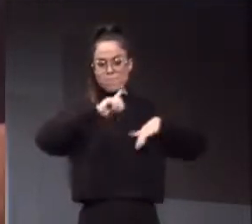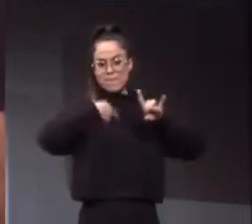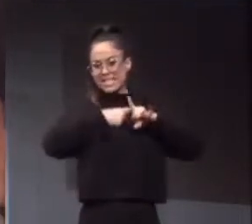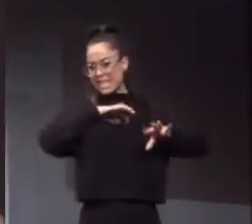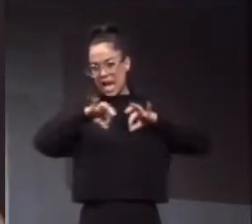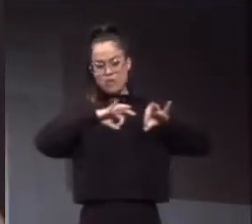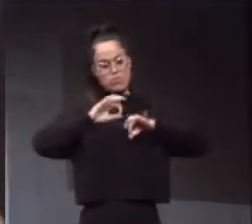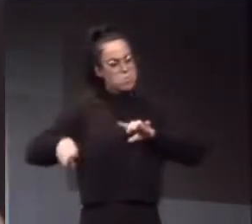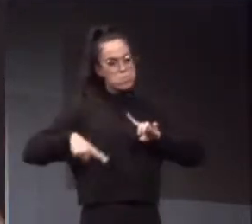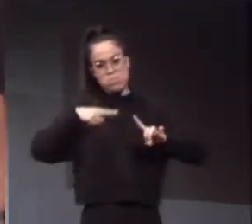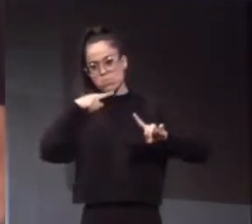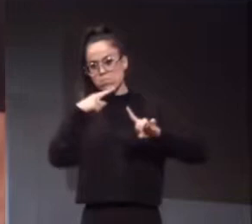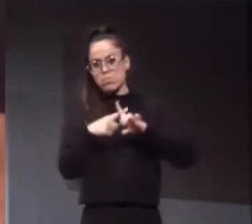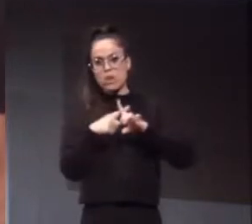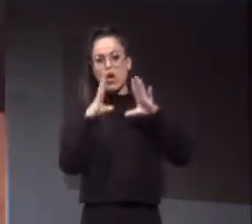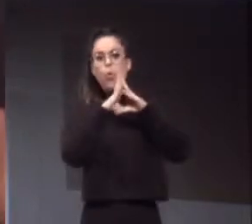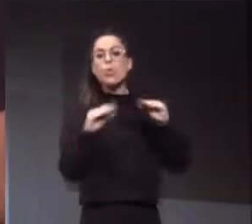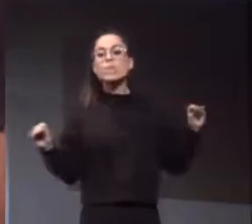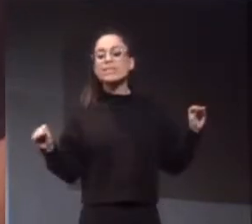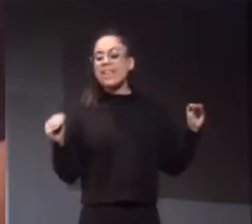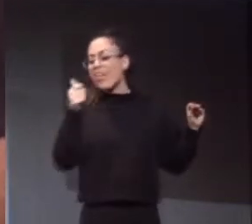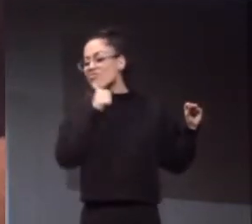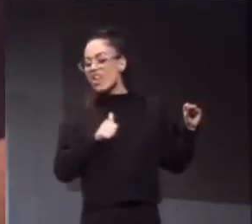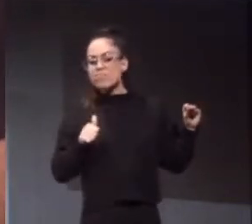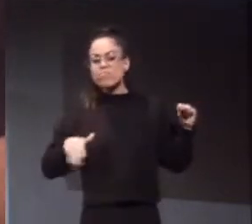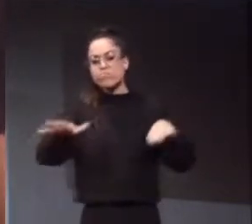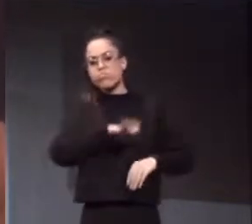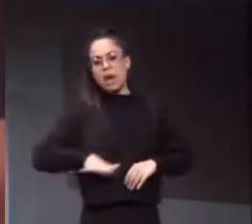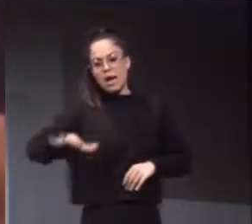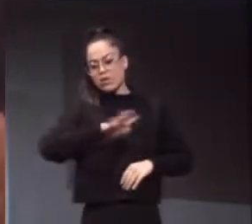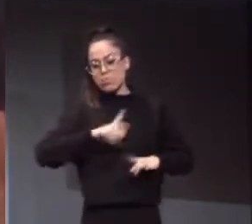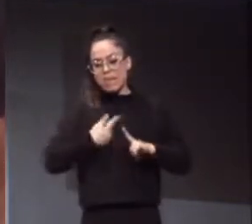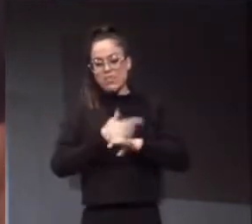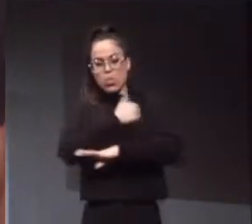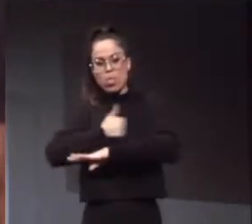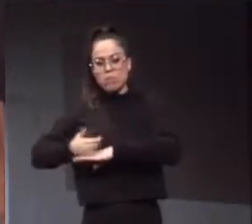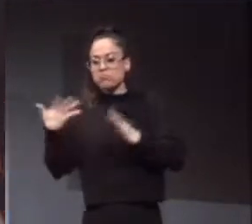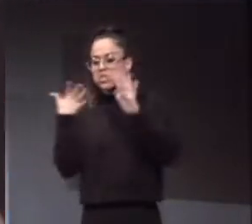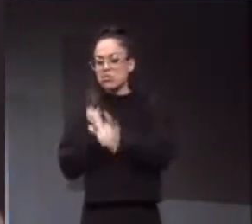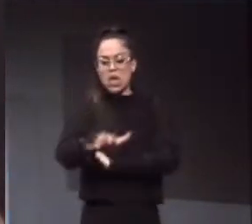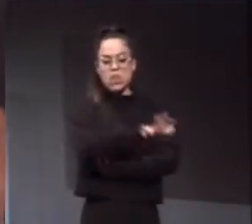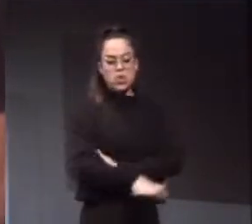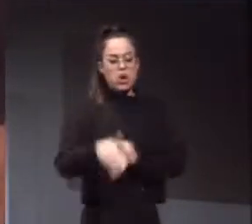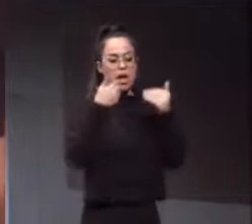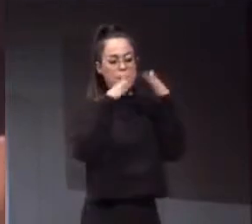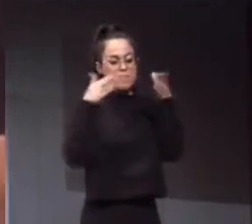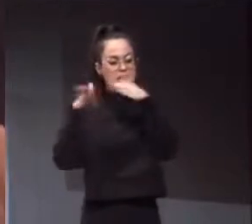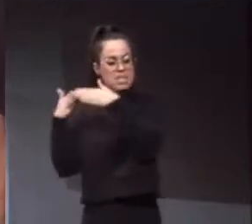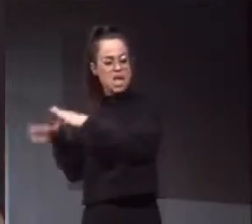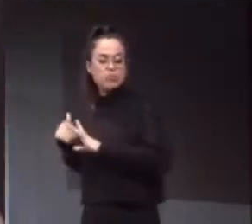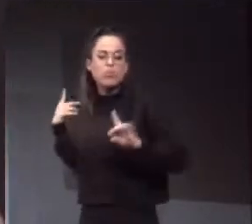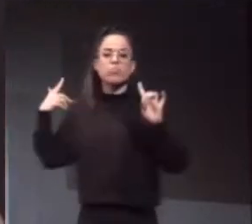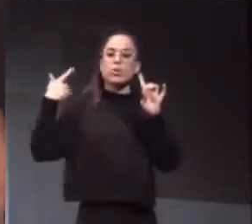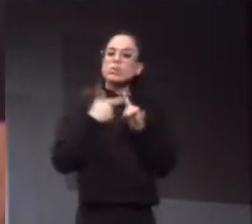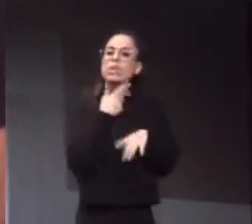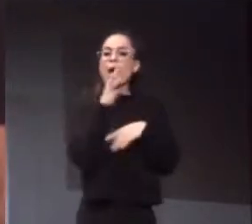a lo que llamamos la universidad del barrio y a los martes ciudadanos que son espacios abiertos a la ciudadanía las organizaciones a